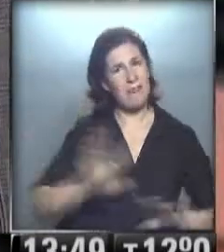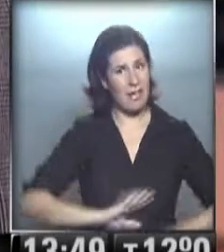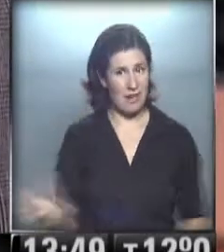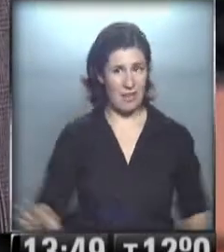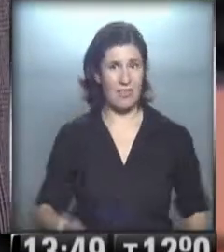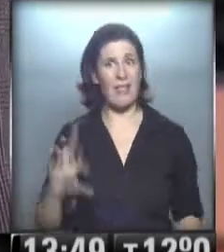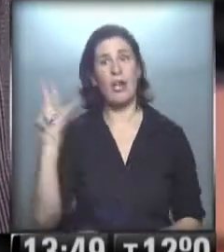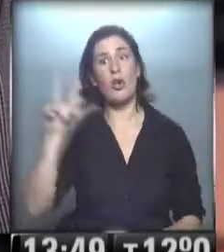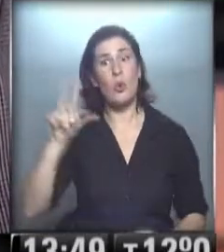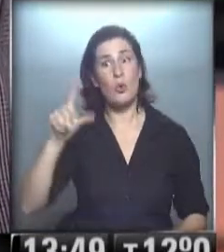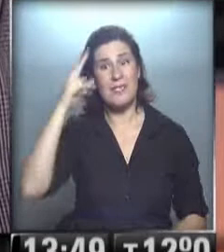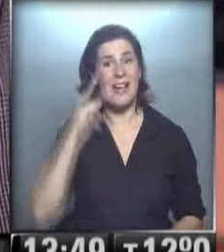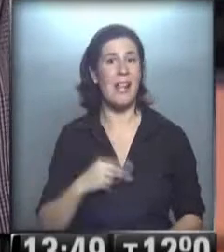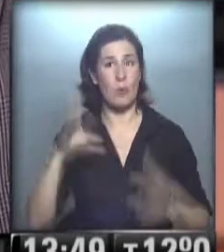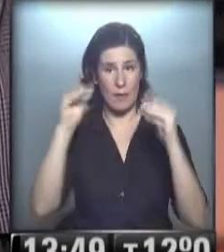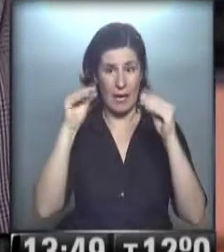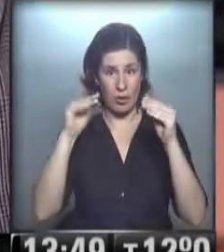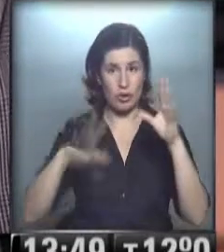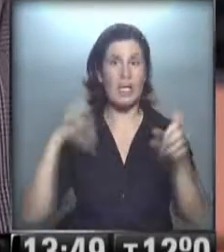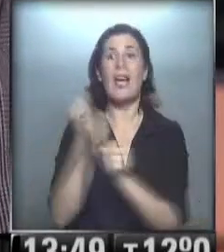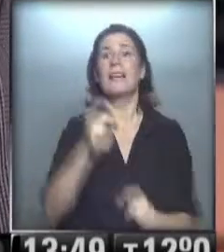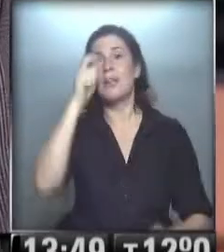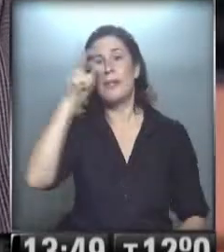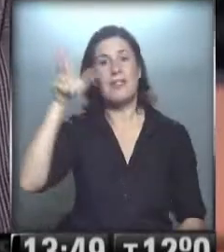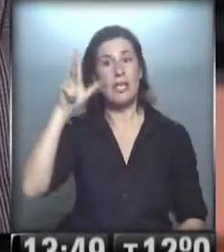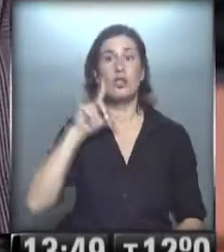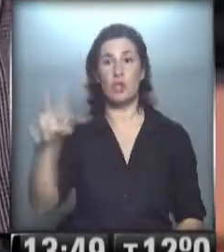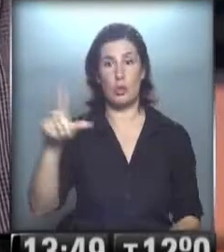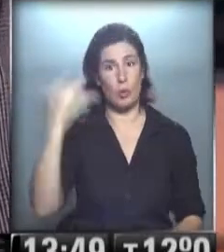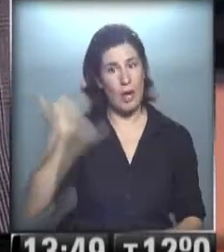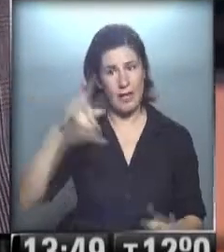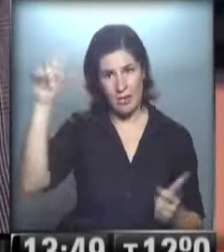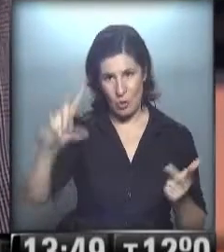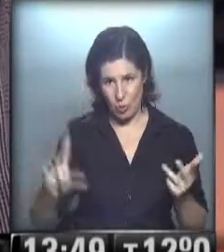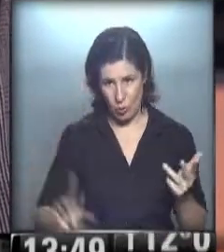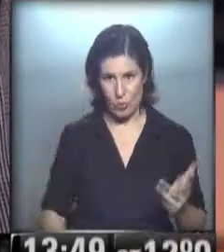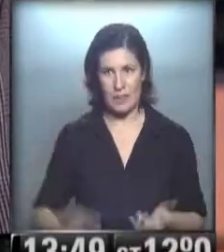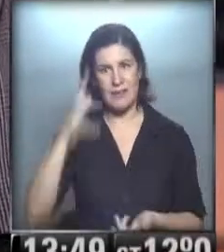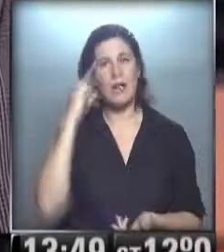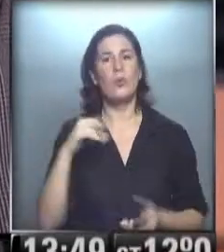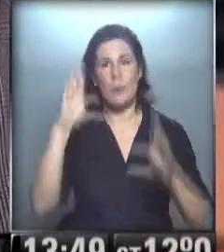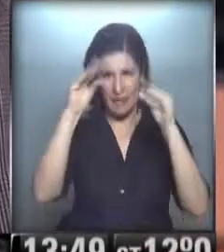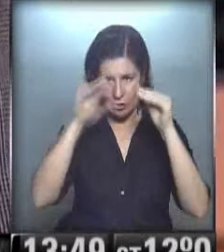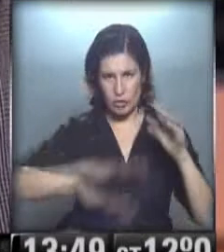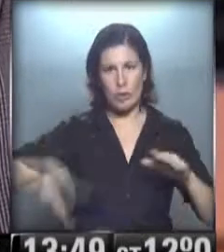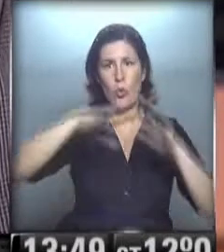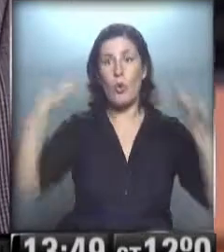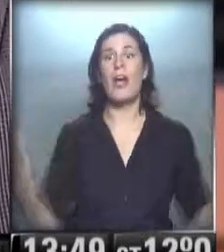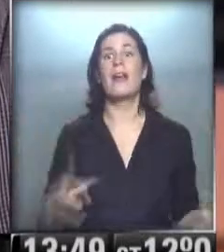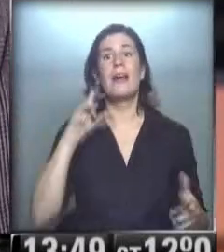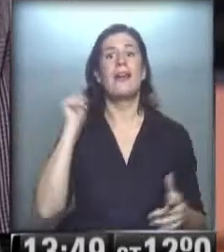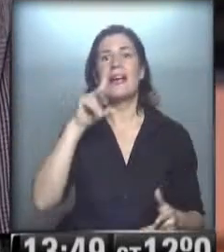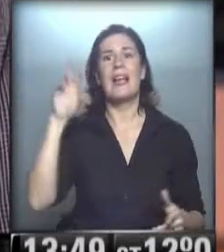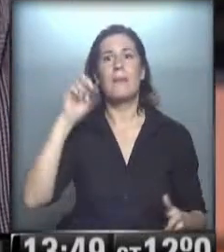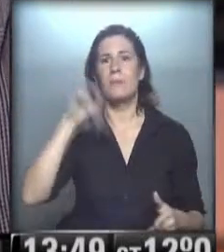las 21 horas hasta el 28 de julio, son poquitas funciones. Así se va a estar presentando en el Galpón de Guevara la obra